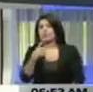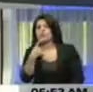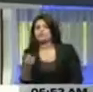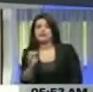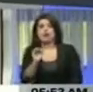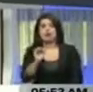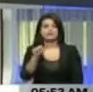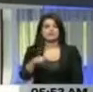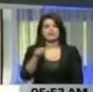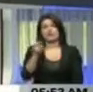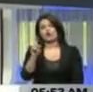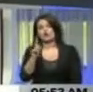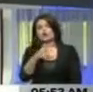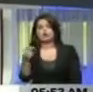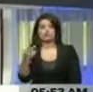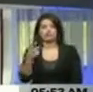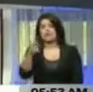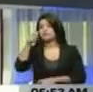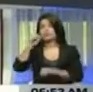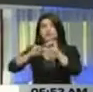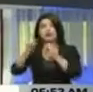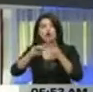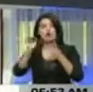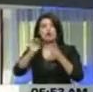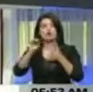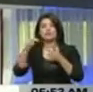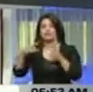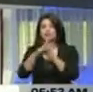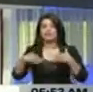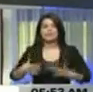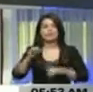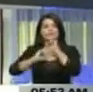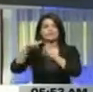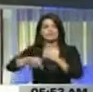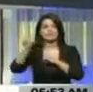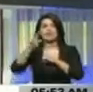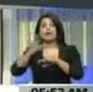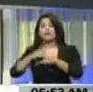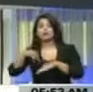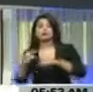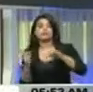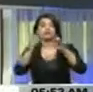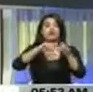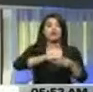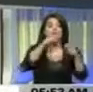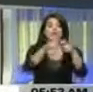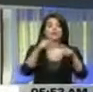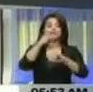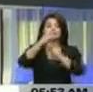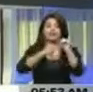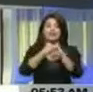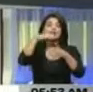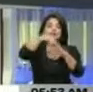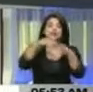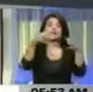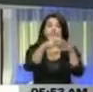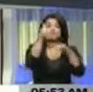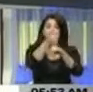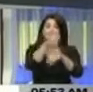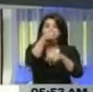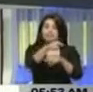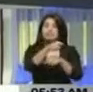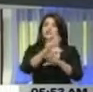desacreditar ni a la Defensoría del Pueblo, ni mucho menos a la Defensa de los Derechos Humanos, porque pertenecemos primero al Comité Internacional dentro de este organismo de la ONU y